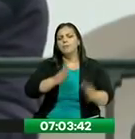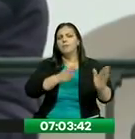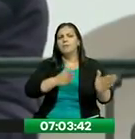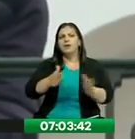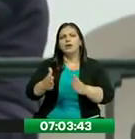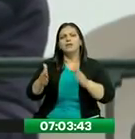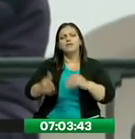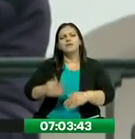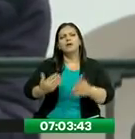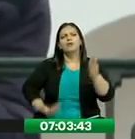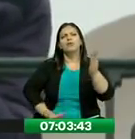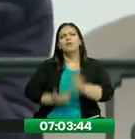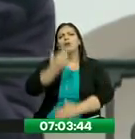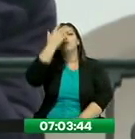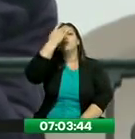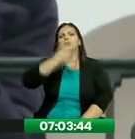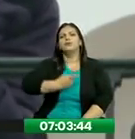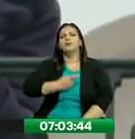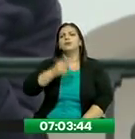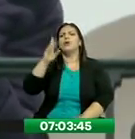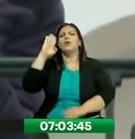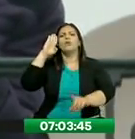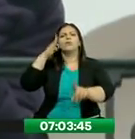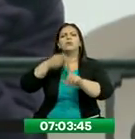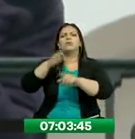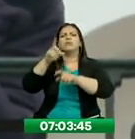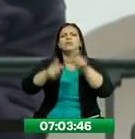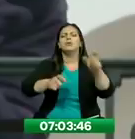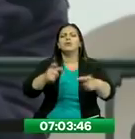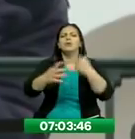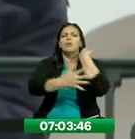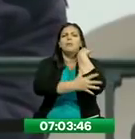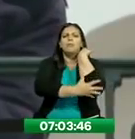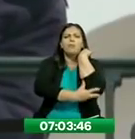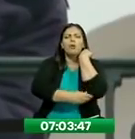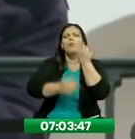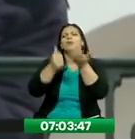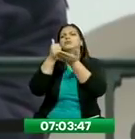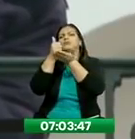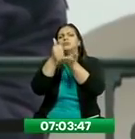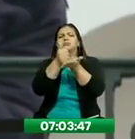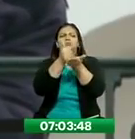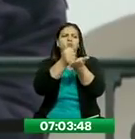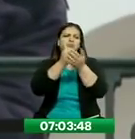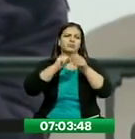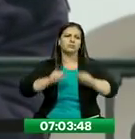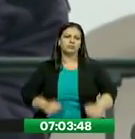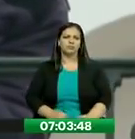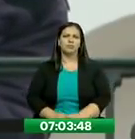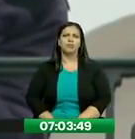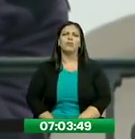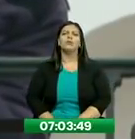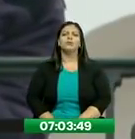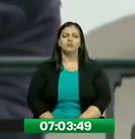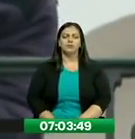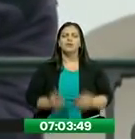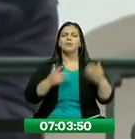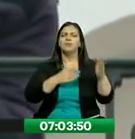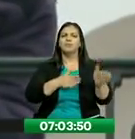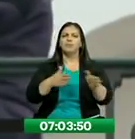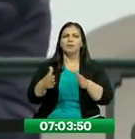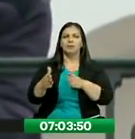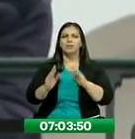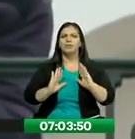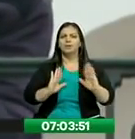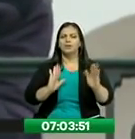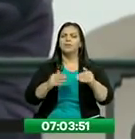los más desvalidos, a los olvidados de entre los olvidados. Ahora sí viene el decreto. El momento